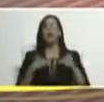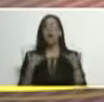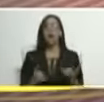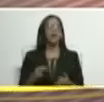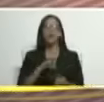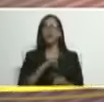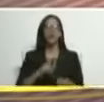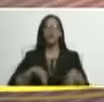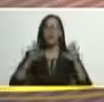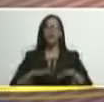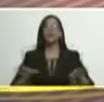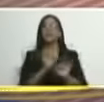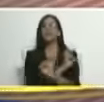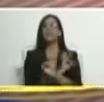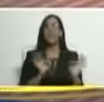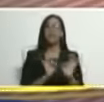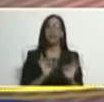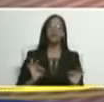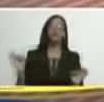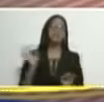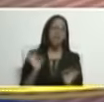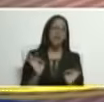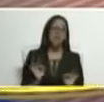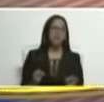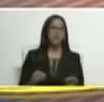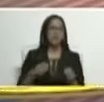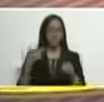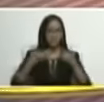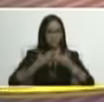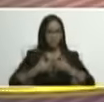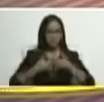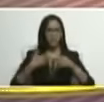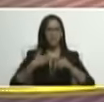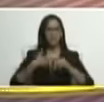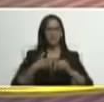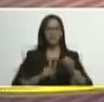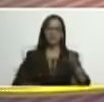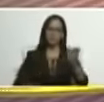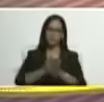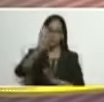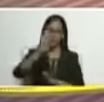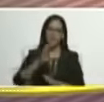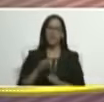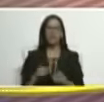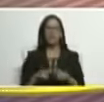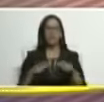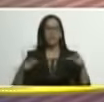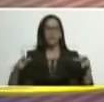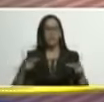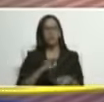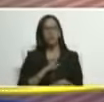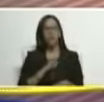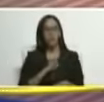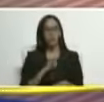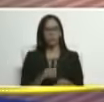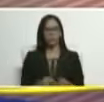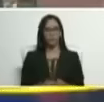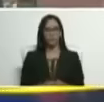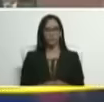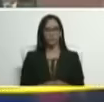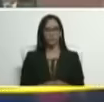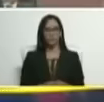nos va a parar nada ni nadie. La industria petrolera se dispara en un crecimiento propio.